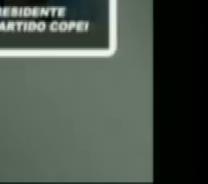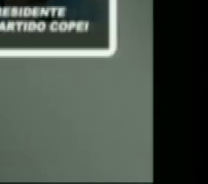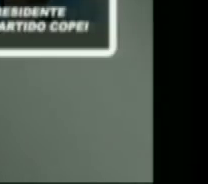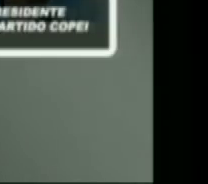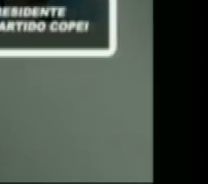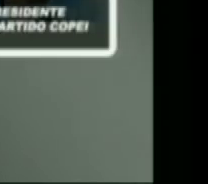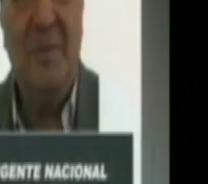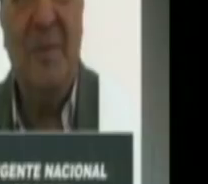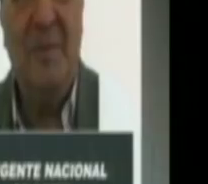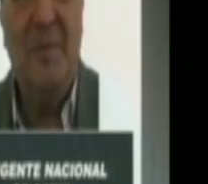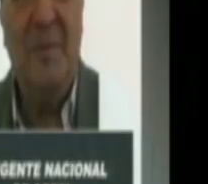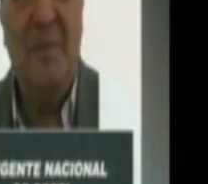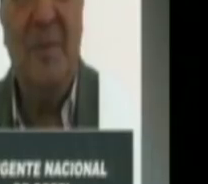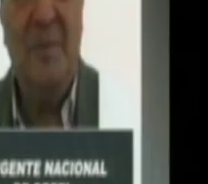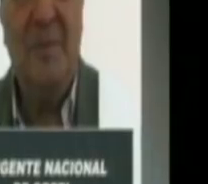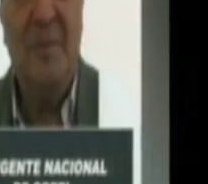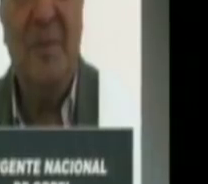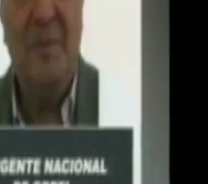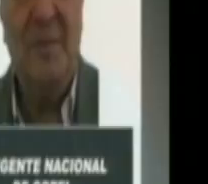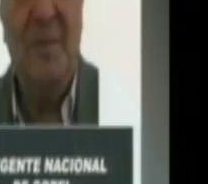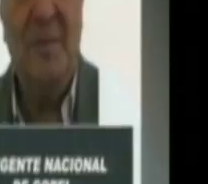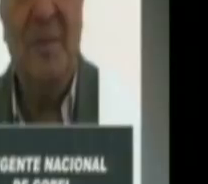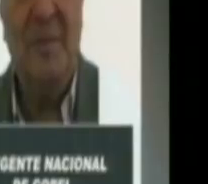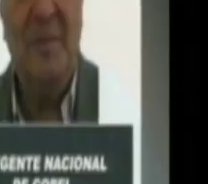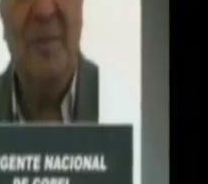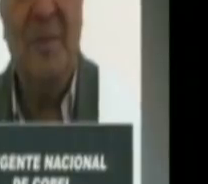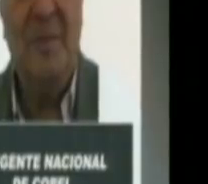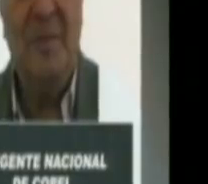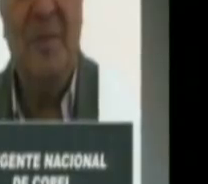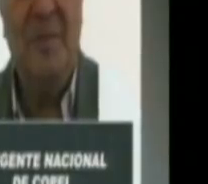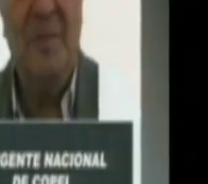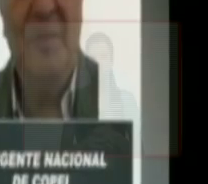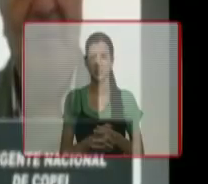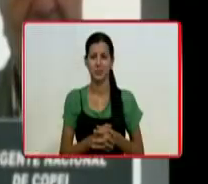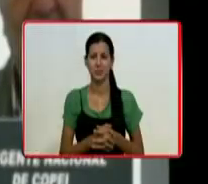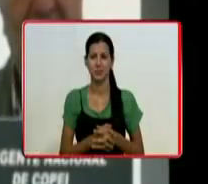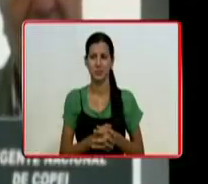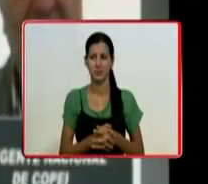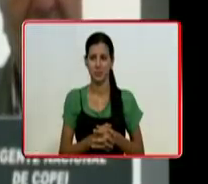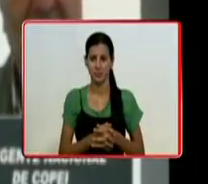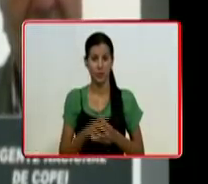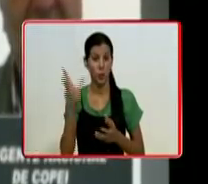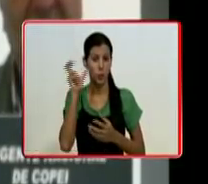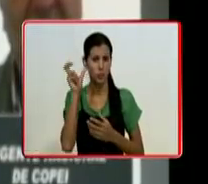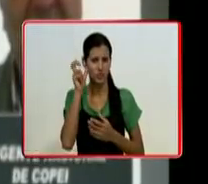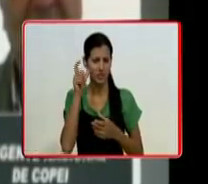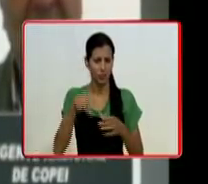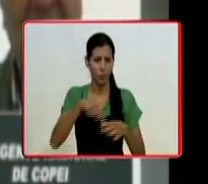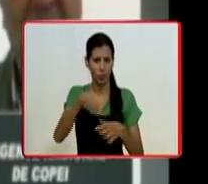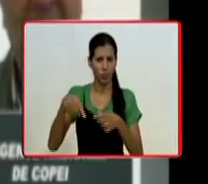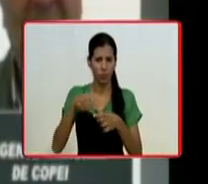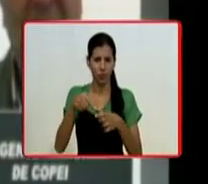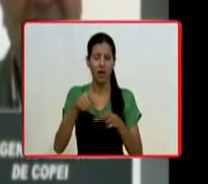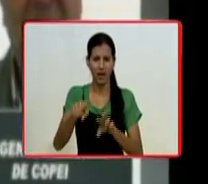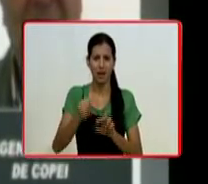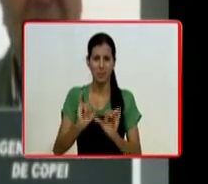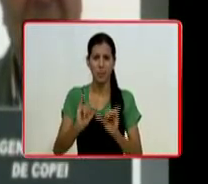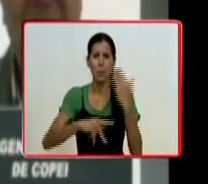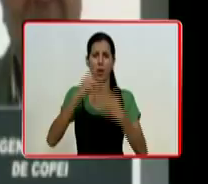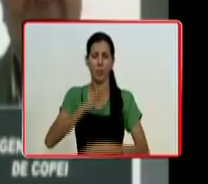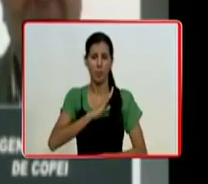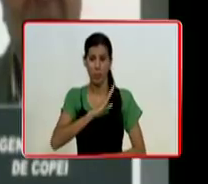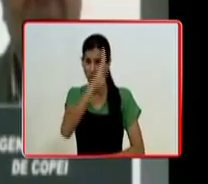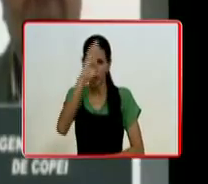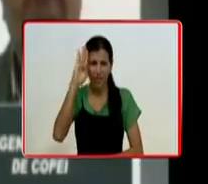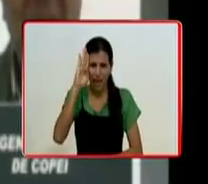listo. Pues, un abrazo. Finalmente, y por si fuera poco, en los audios presentados en el programa de TV del presidente de la Asamblea